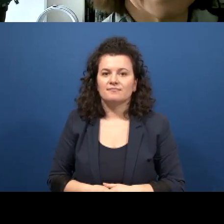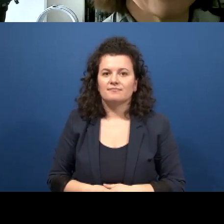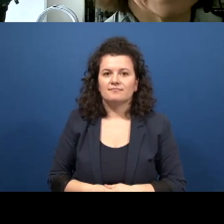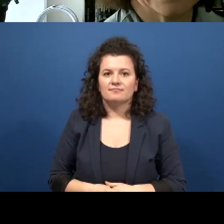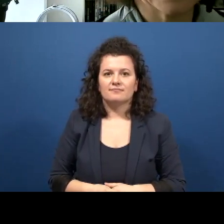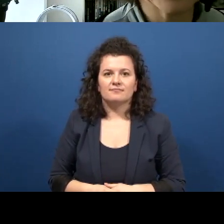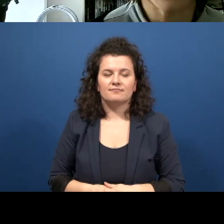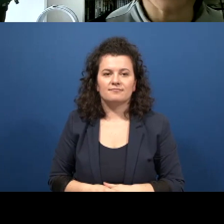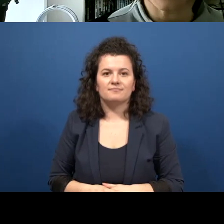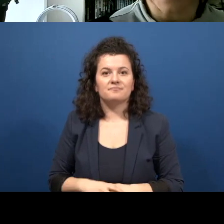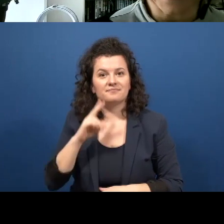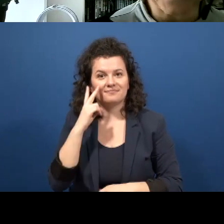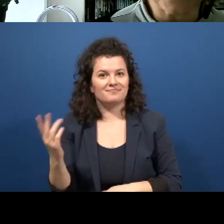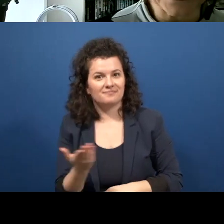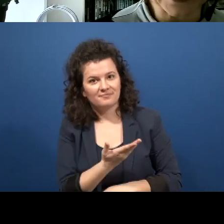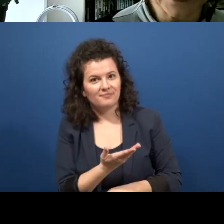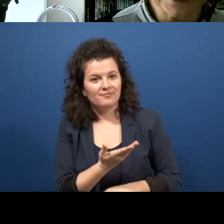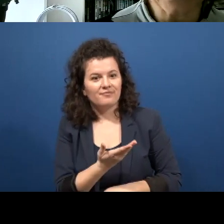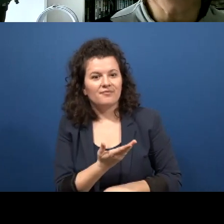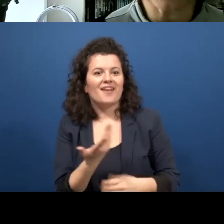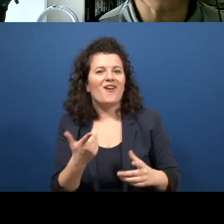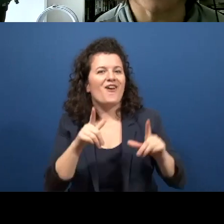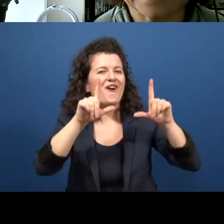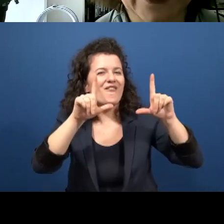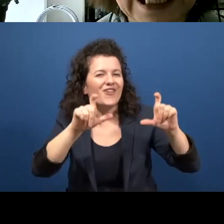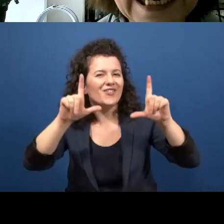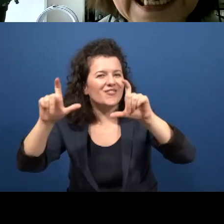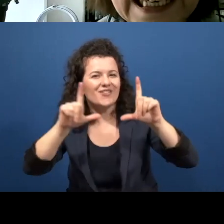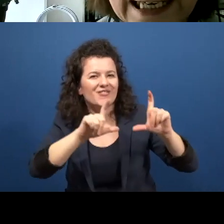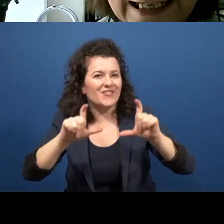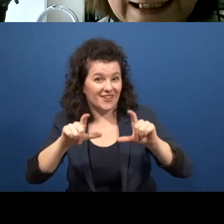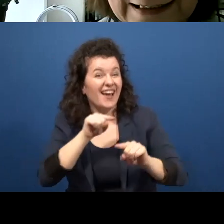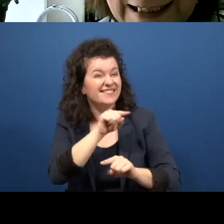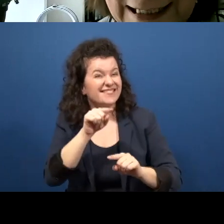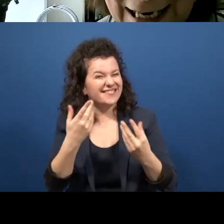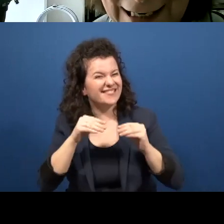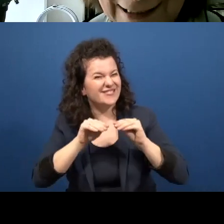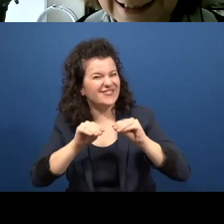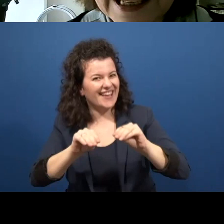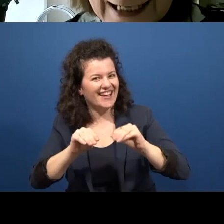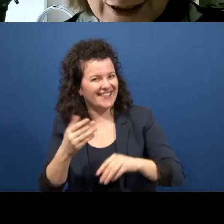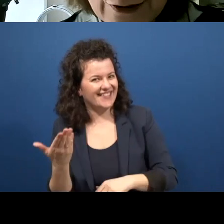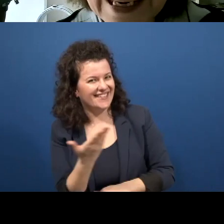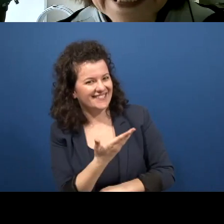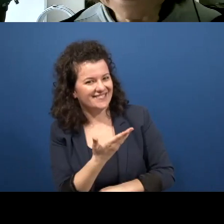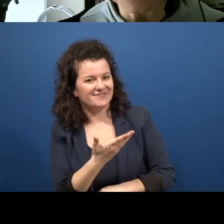intérpretes. Entonces aquí podemos ver algunas imágenes de lo que fue